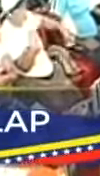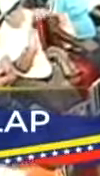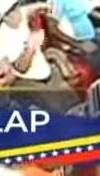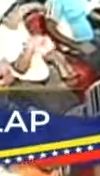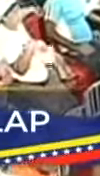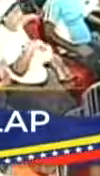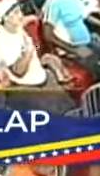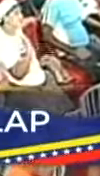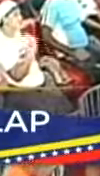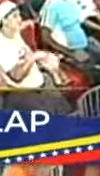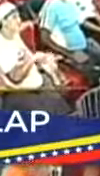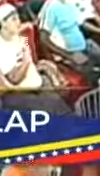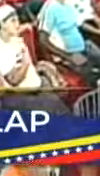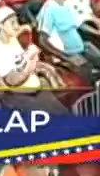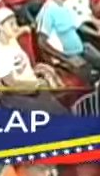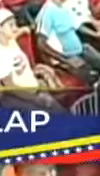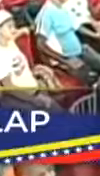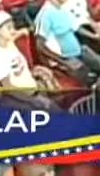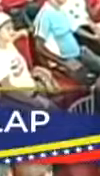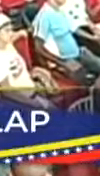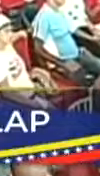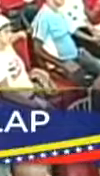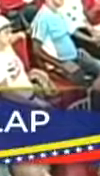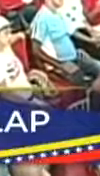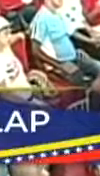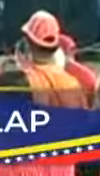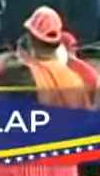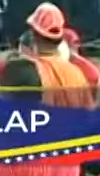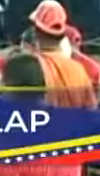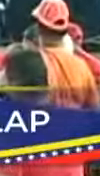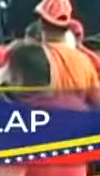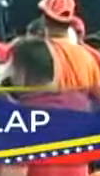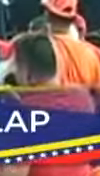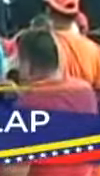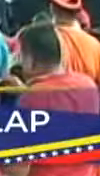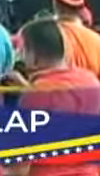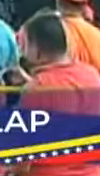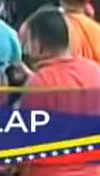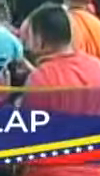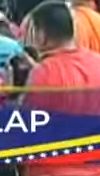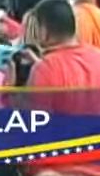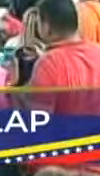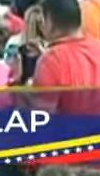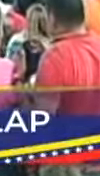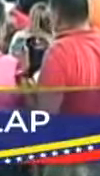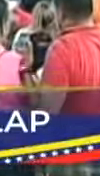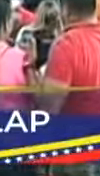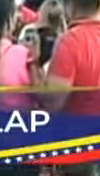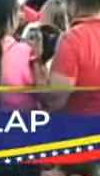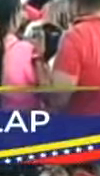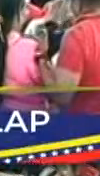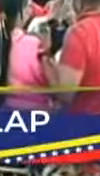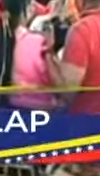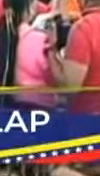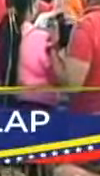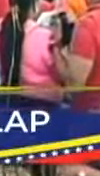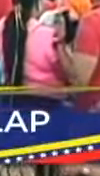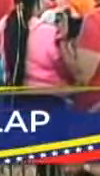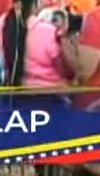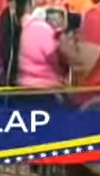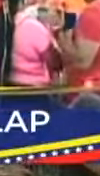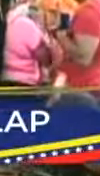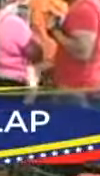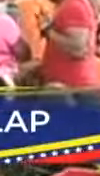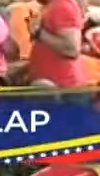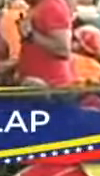QR. Cada bolso, cada talega, cada trabuco va a tener ese cuadernillo, donde la persona podrá escanear y ser parte